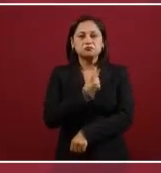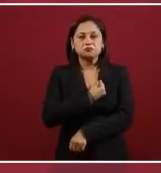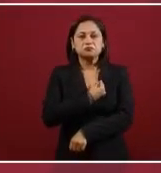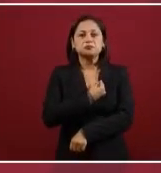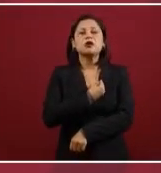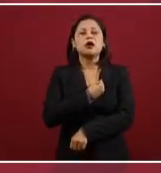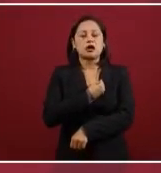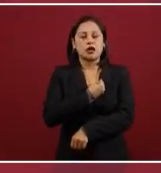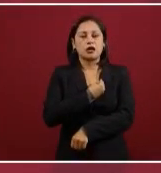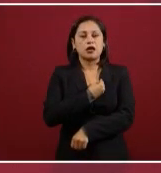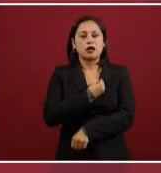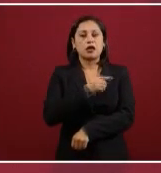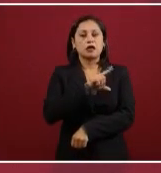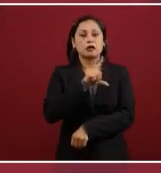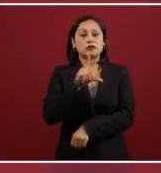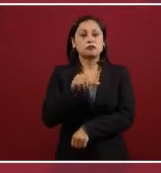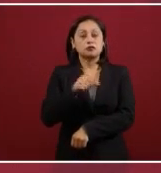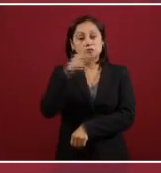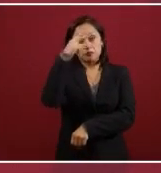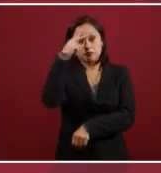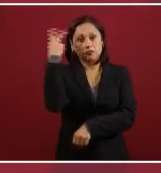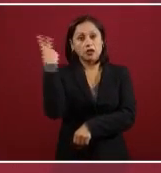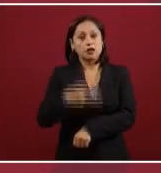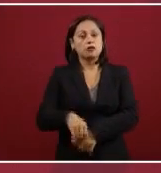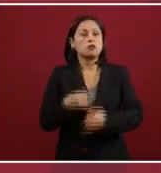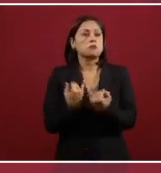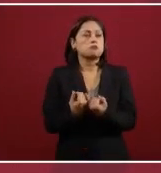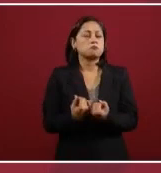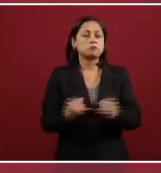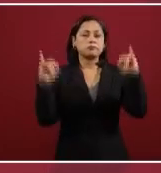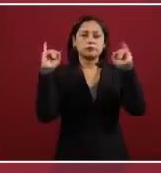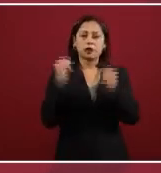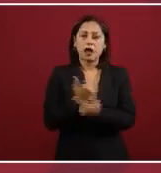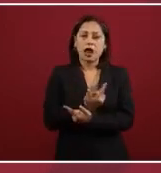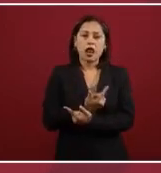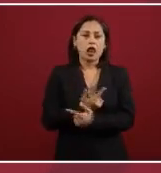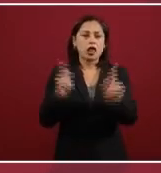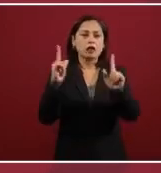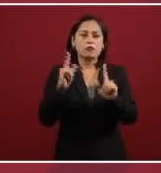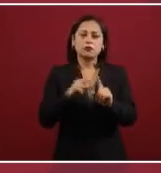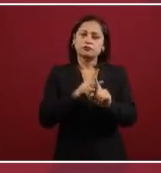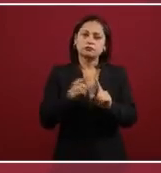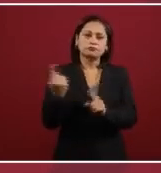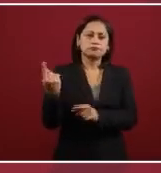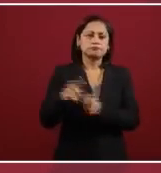México se convirtió en un país libre y soberano.